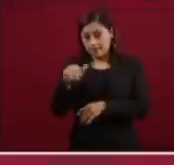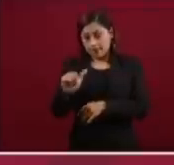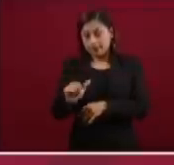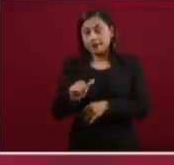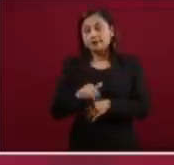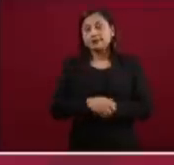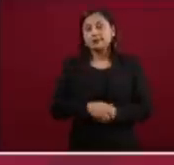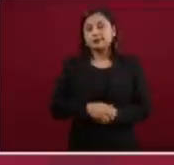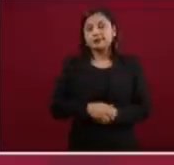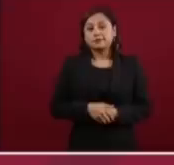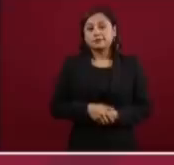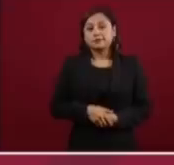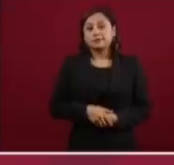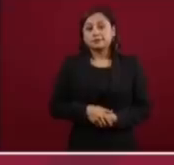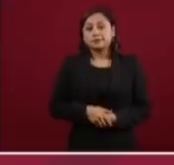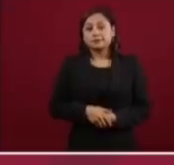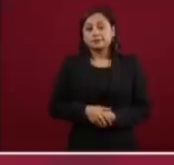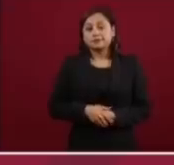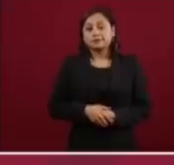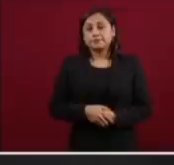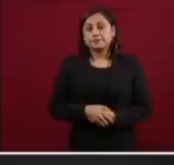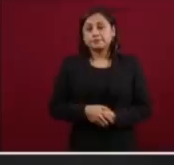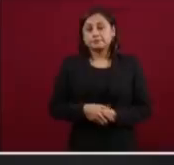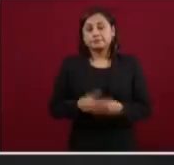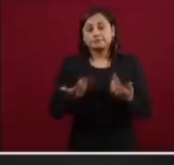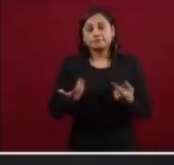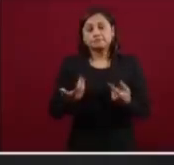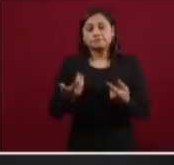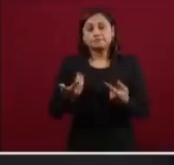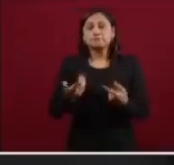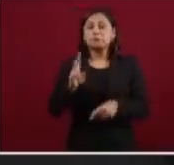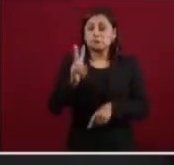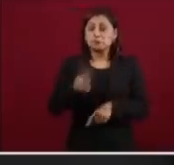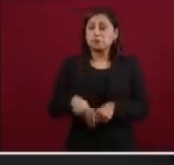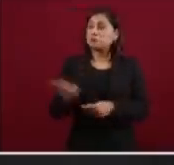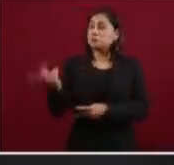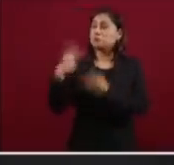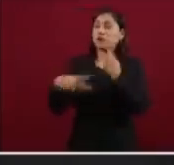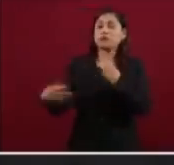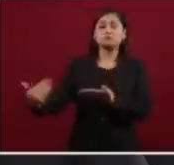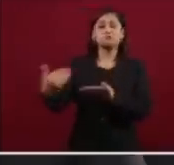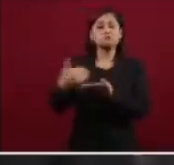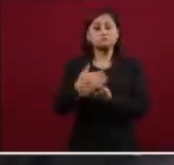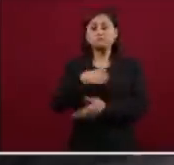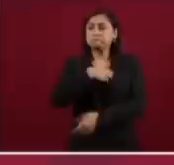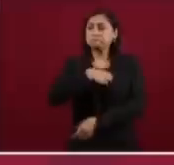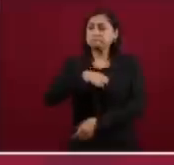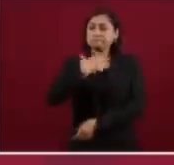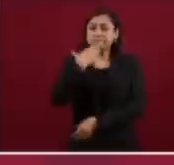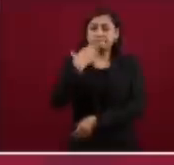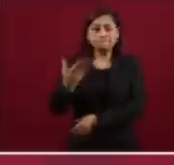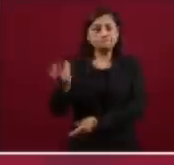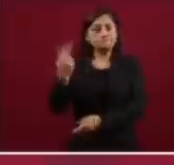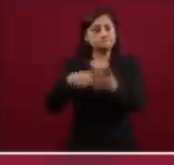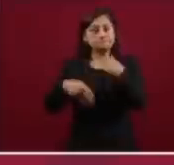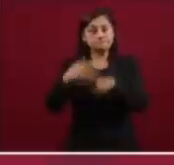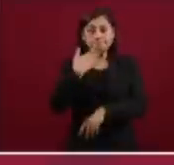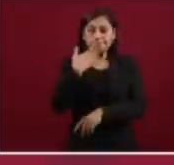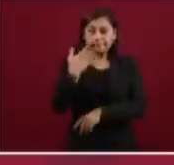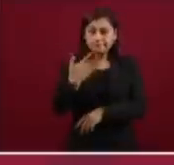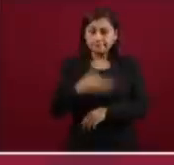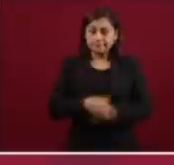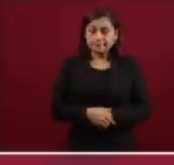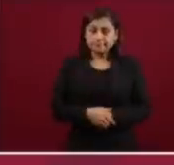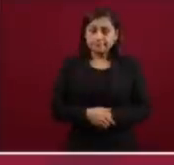estamos con mucho gusto recibiendo a presidentes